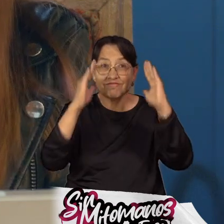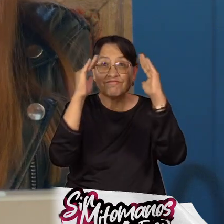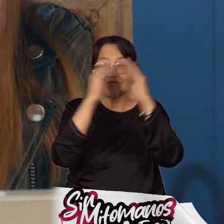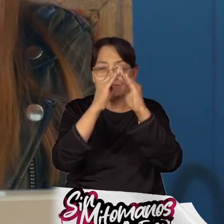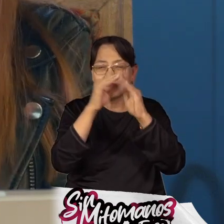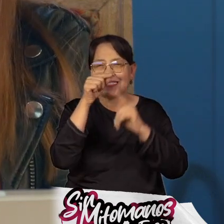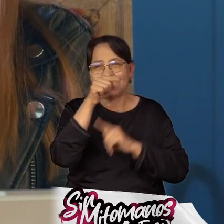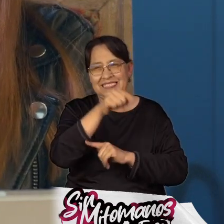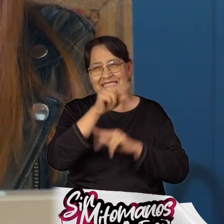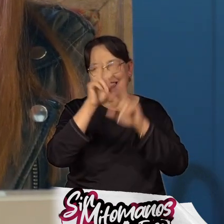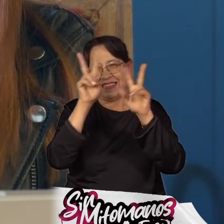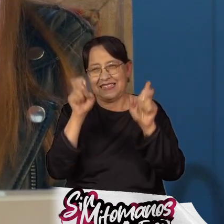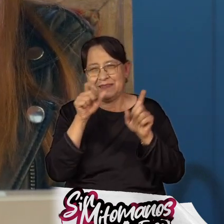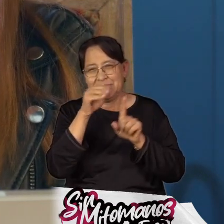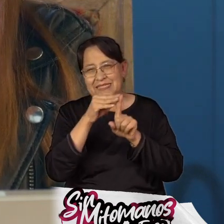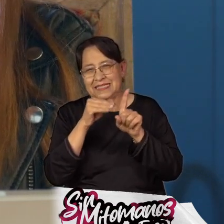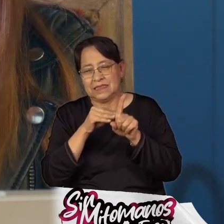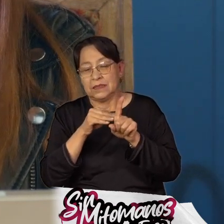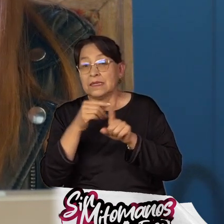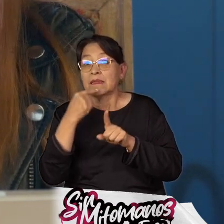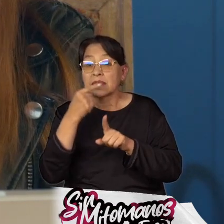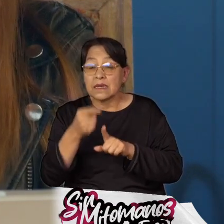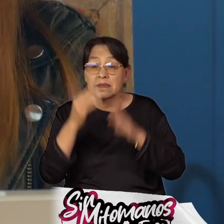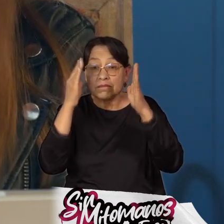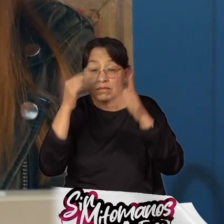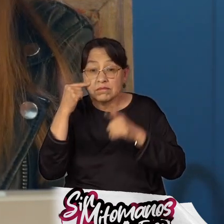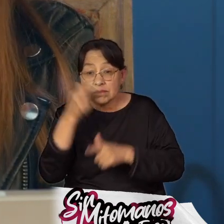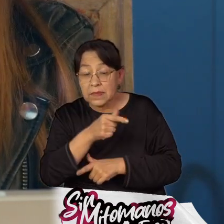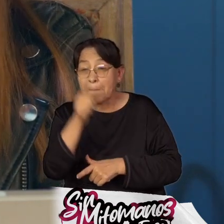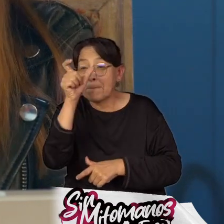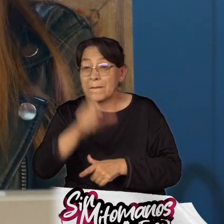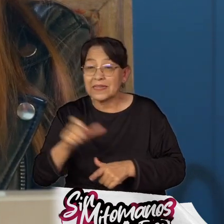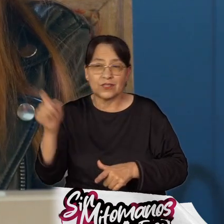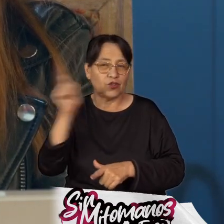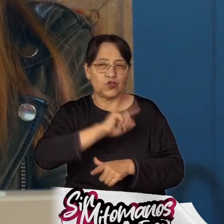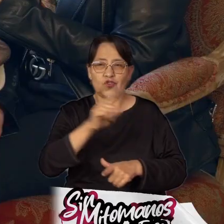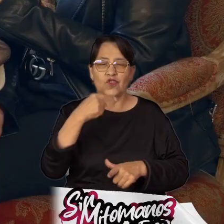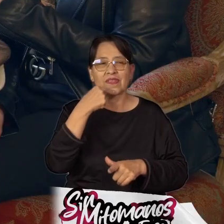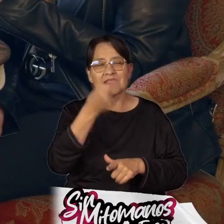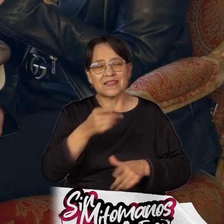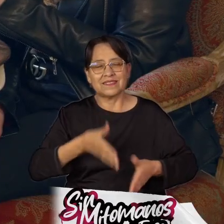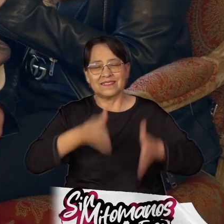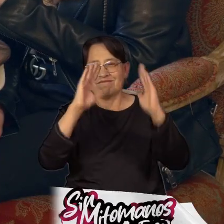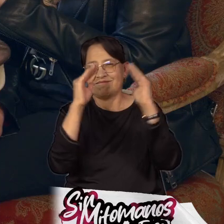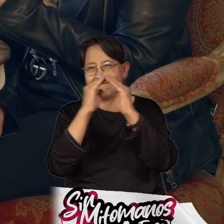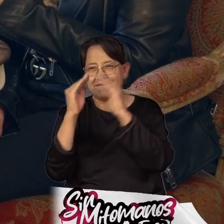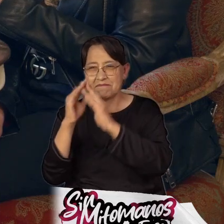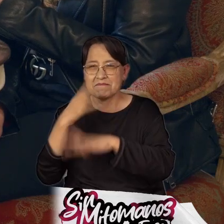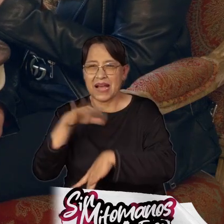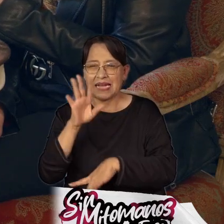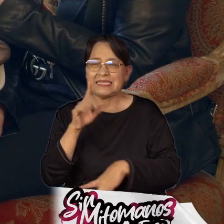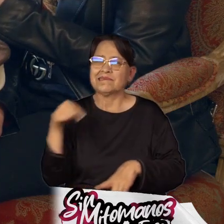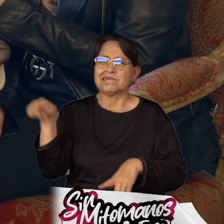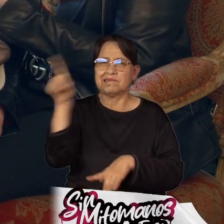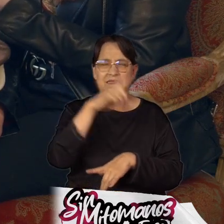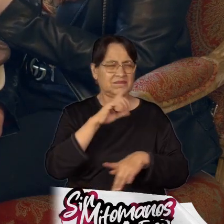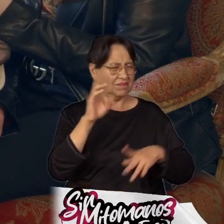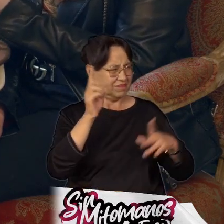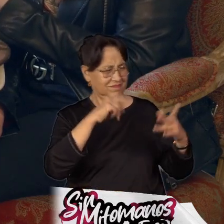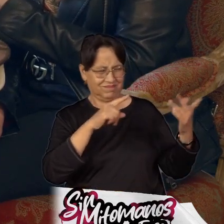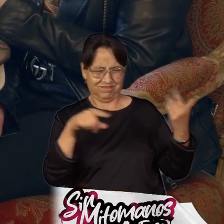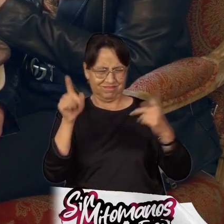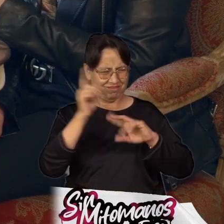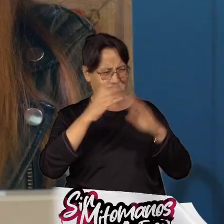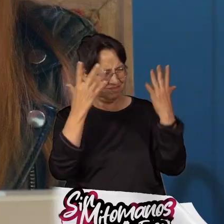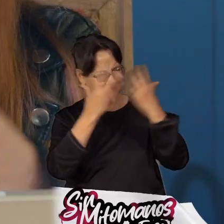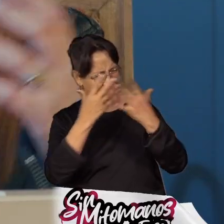las personas que habitan esta vivienda. Entonces, dicho eso ha generado esas